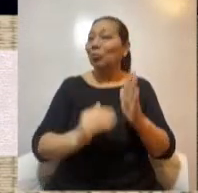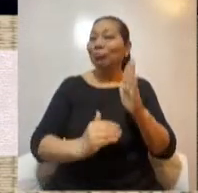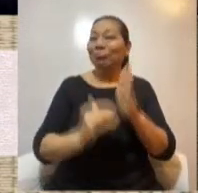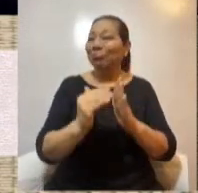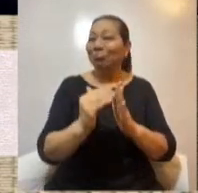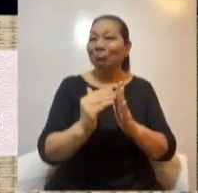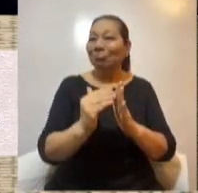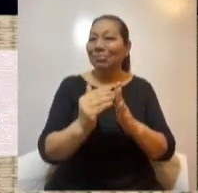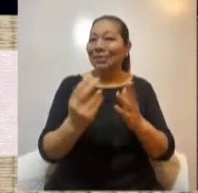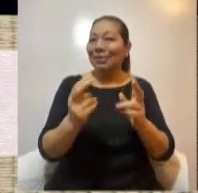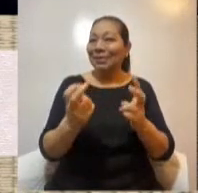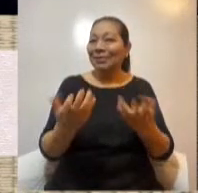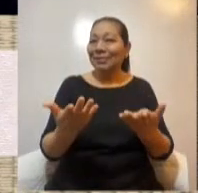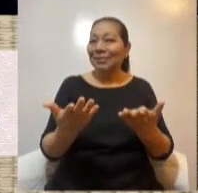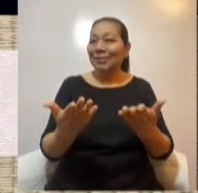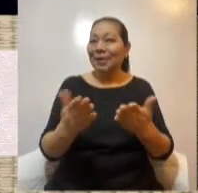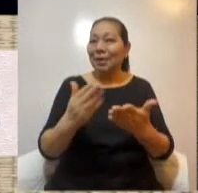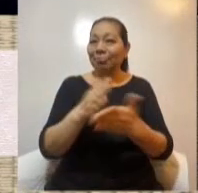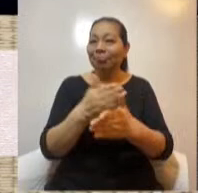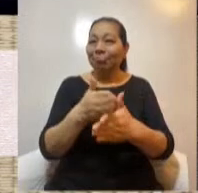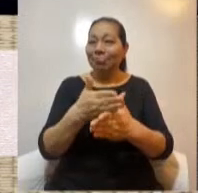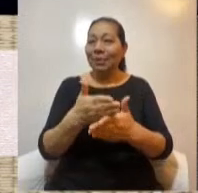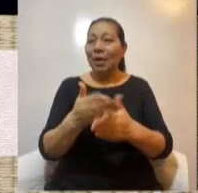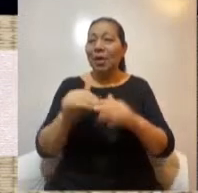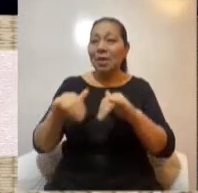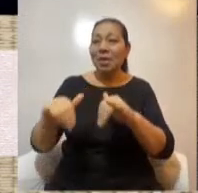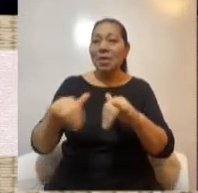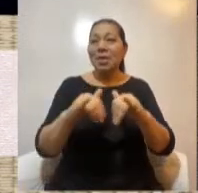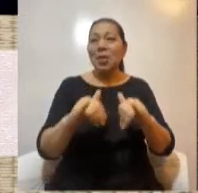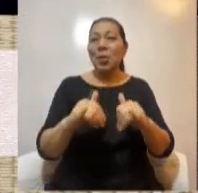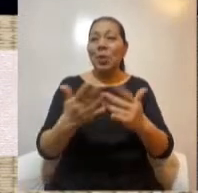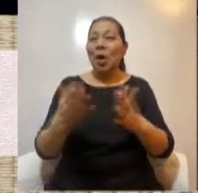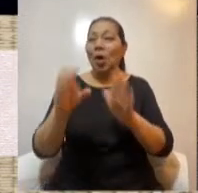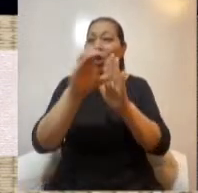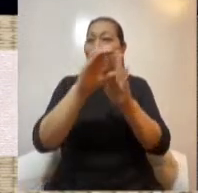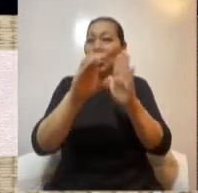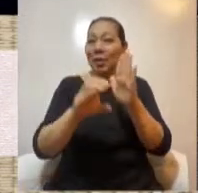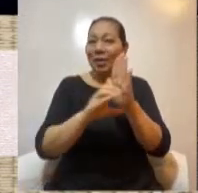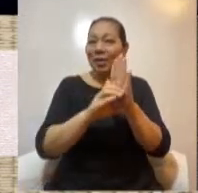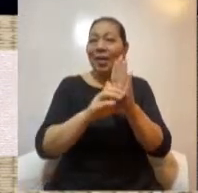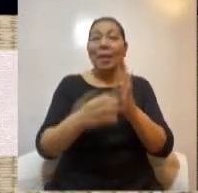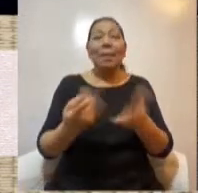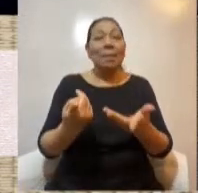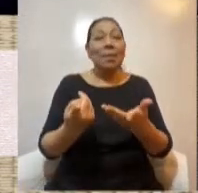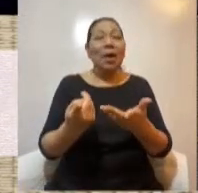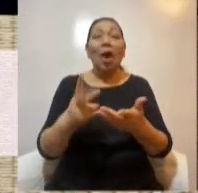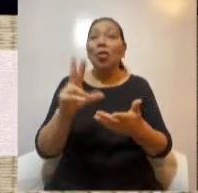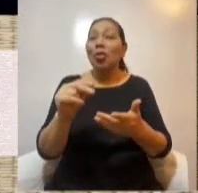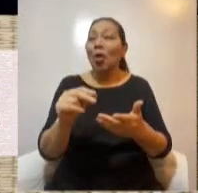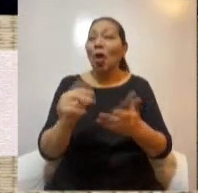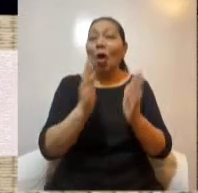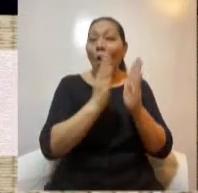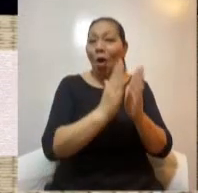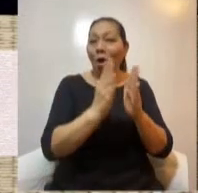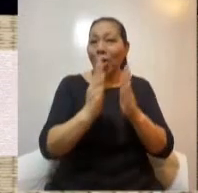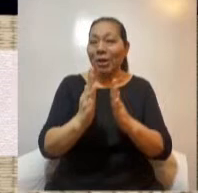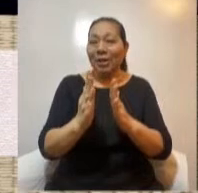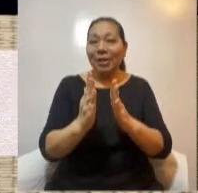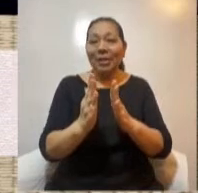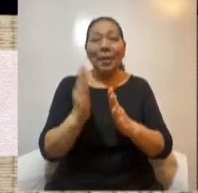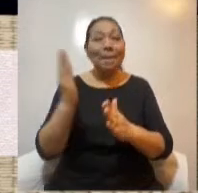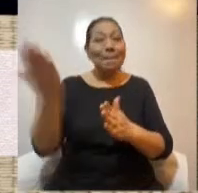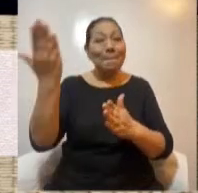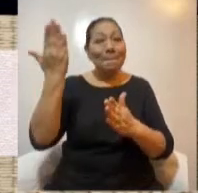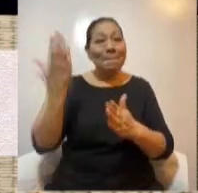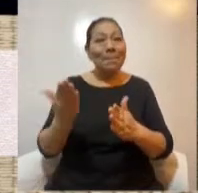no supera este test de proporcionalidad, de igualdad, y declara inconstitucional la norma, la inaplica y ordena que se